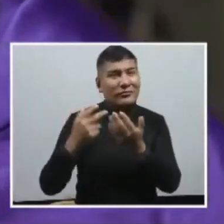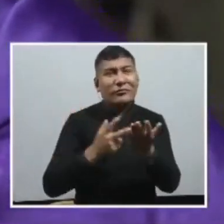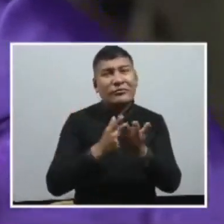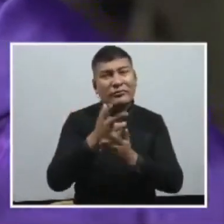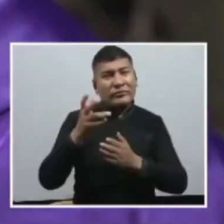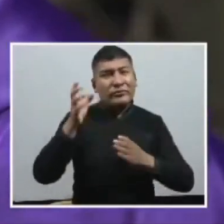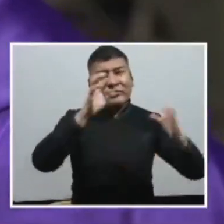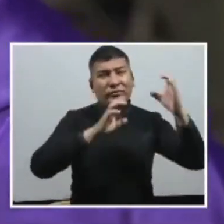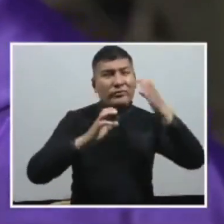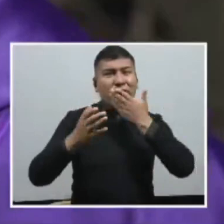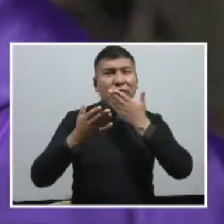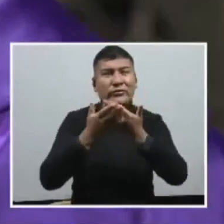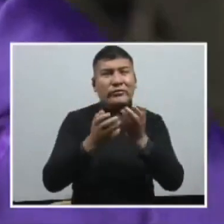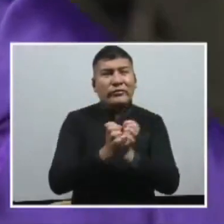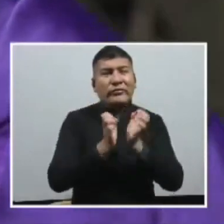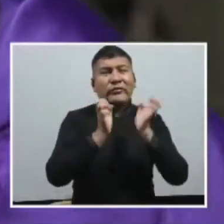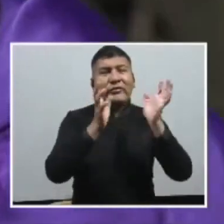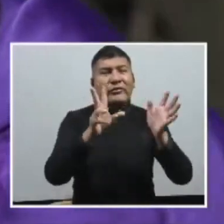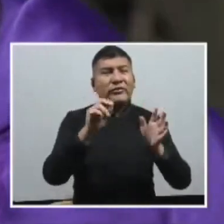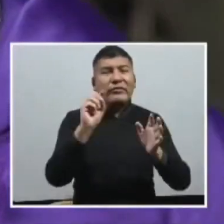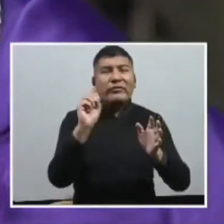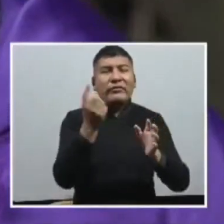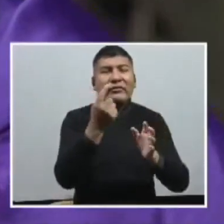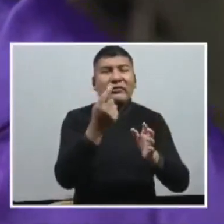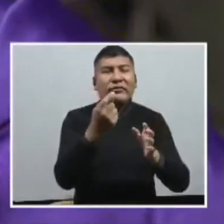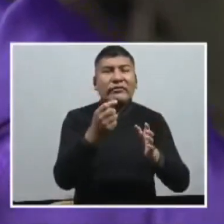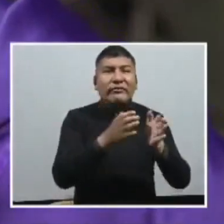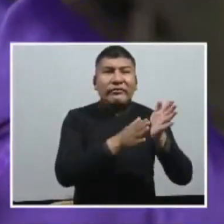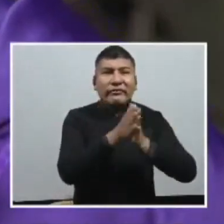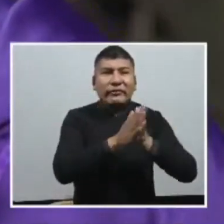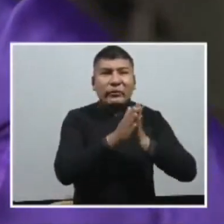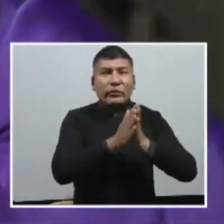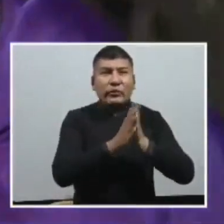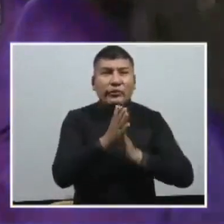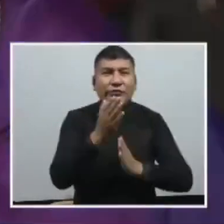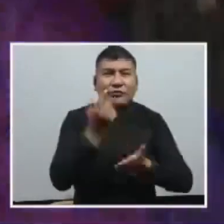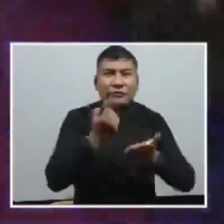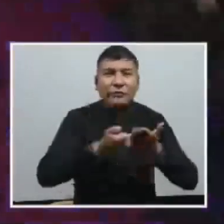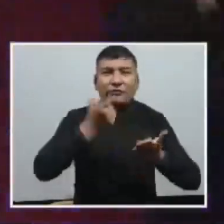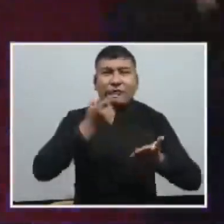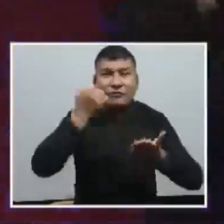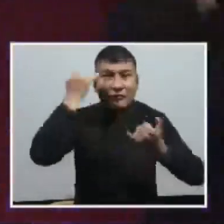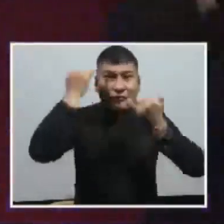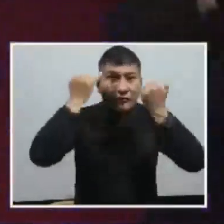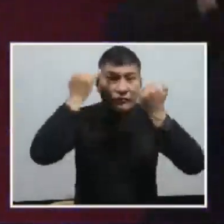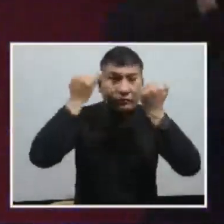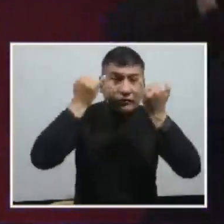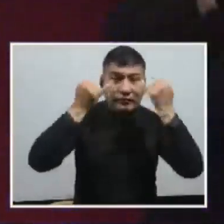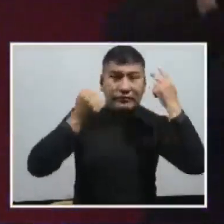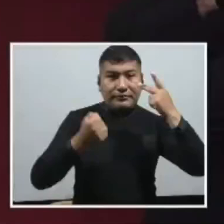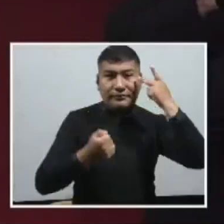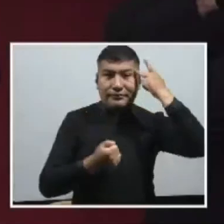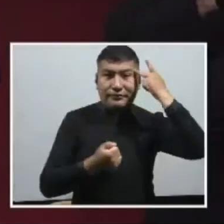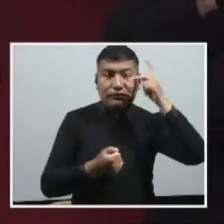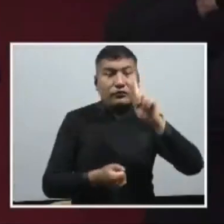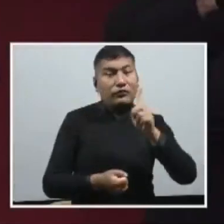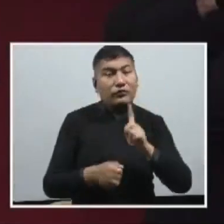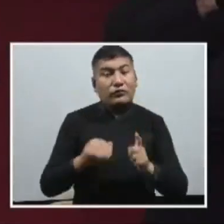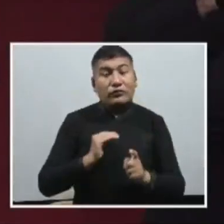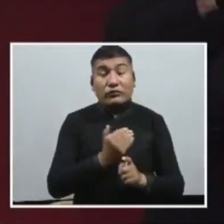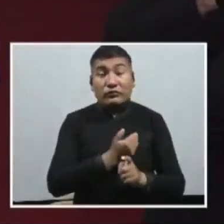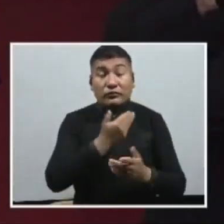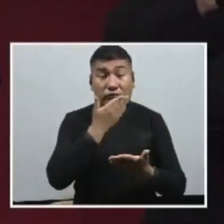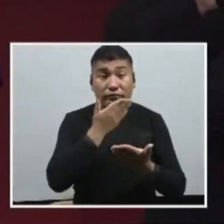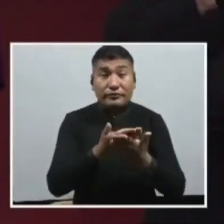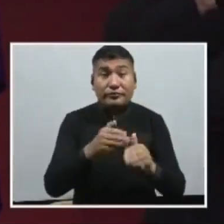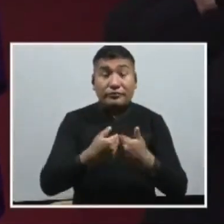búsqueda del bien común y no solamente de intereses a veces ideológicos, políticos, sino nuestro bien